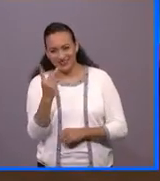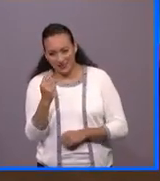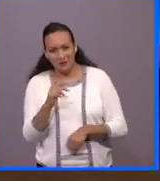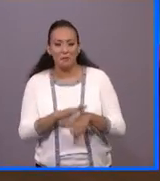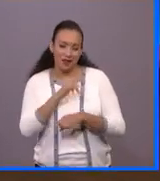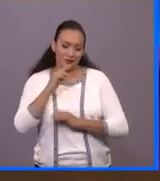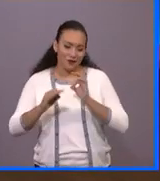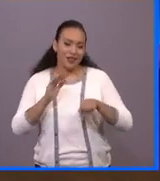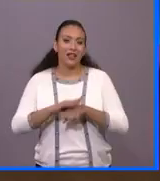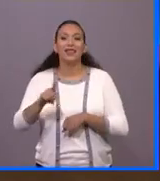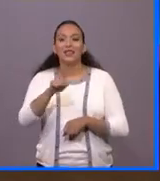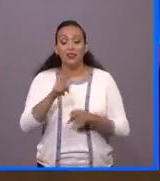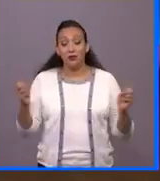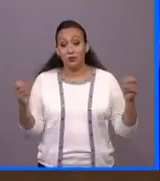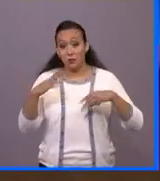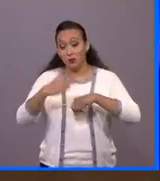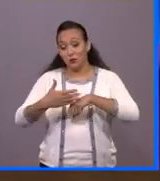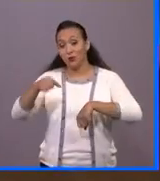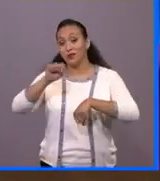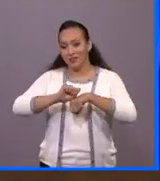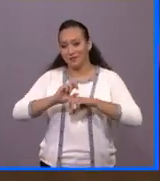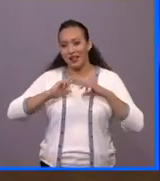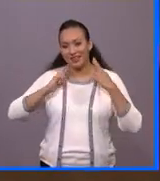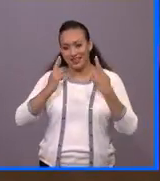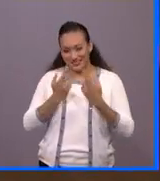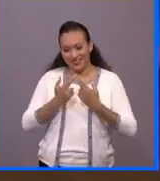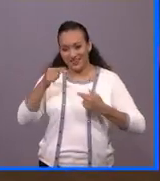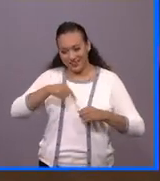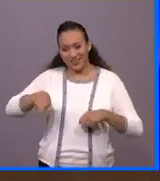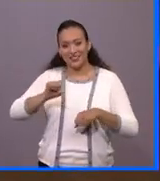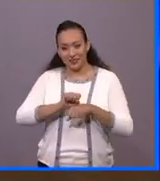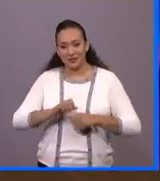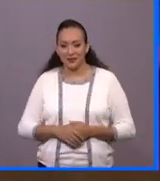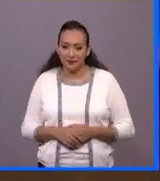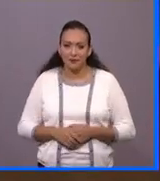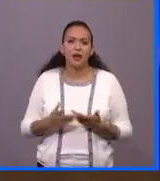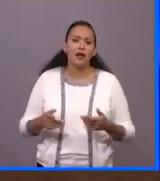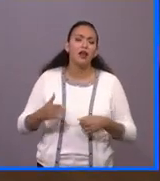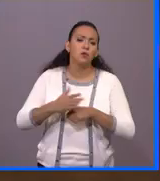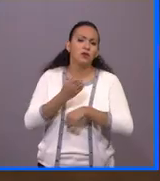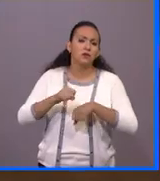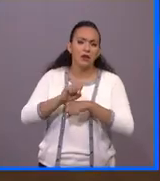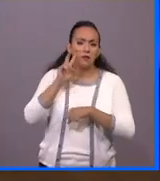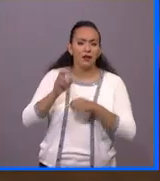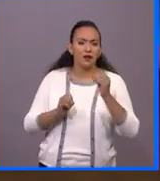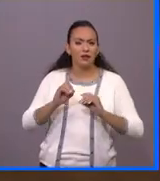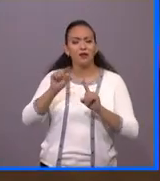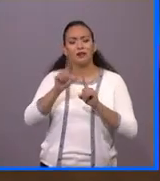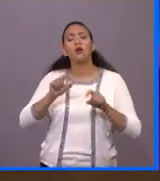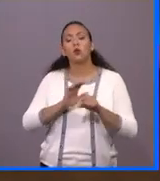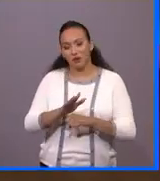de la Federación y que siga la próxima semana la sesión del Pleno de la Suprema Corte, que en esta ocasión tiene previsto analizar y